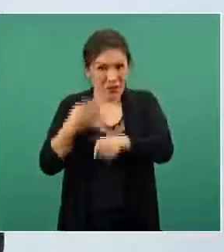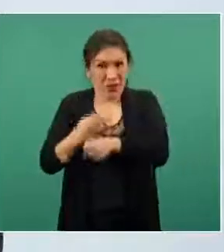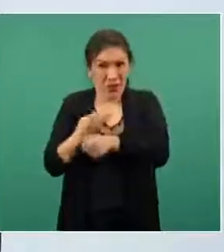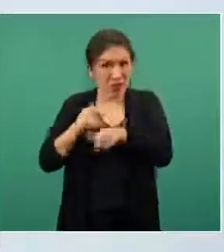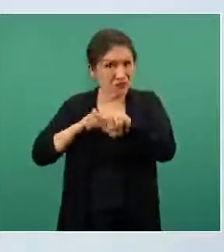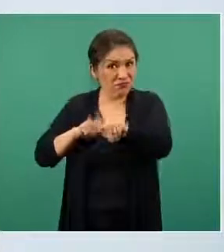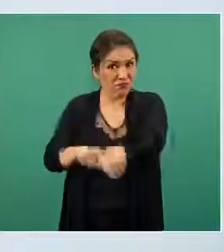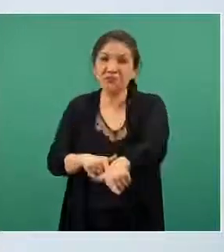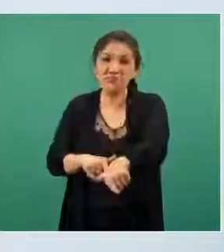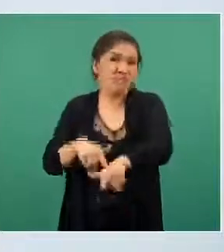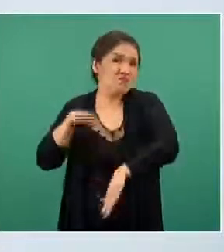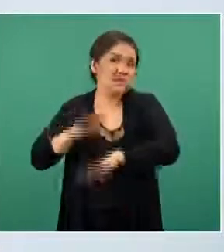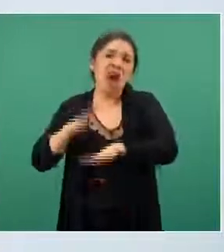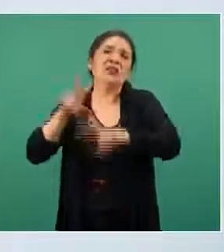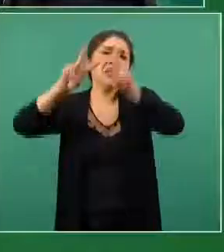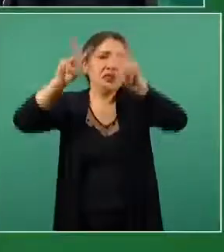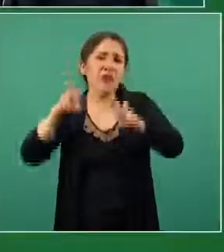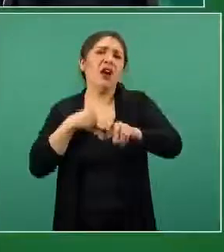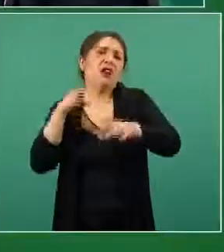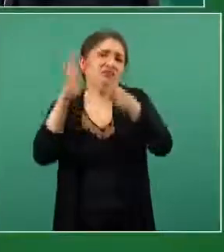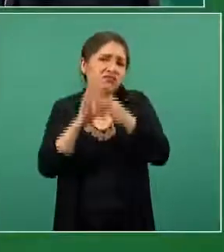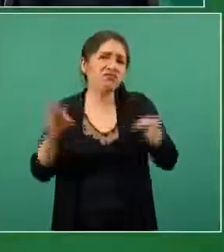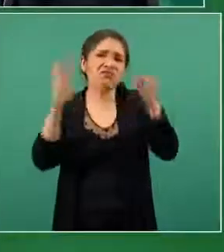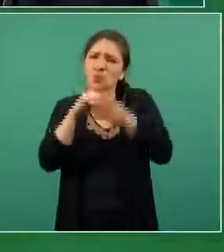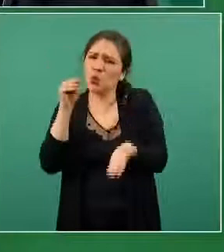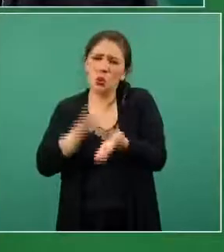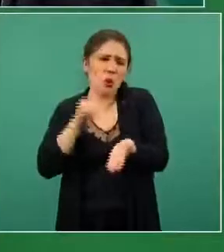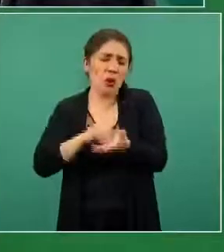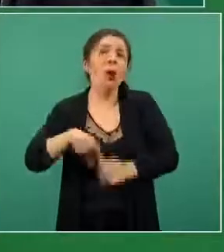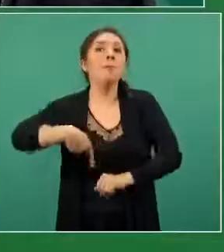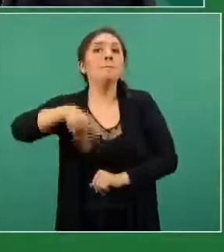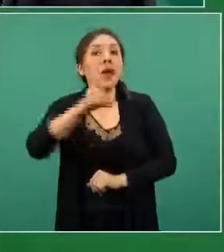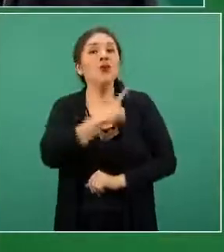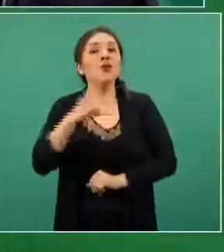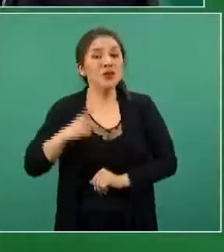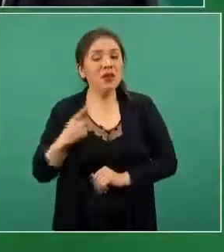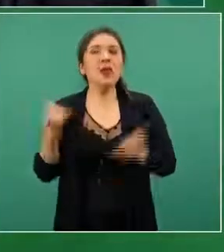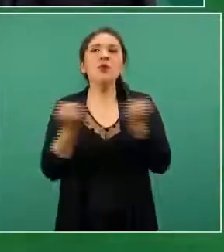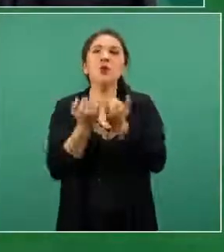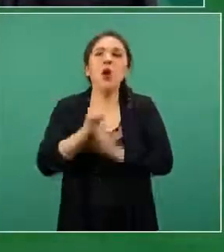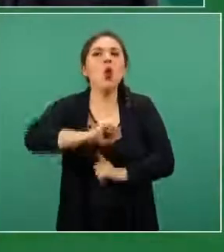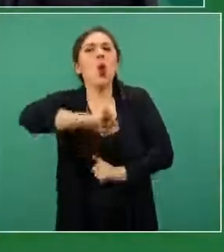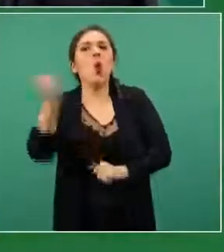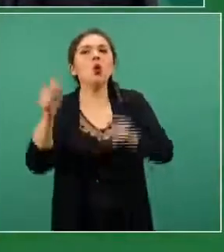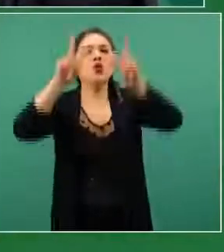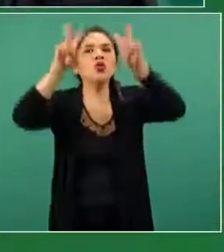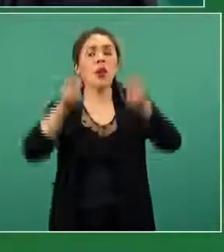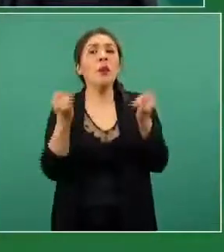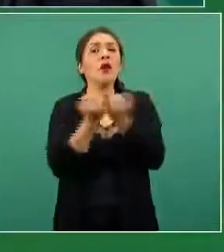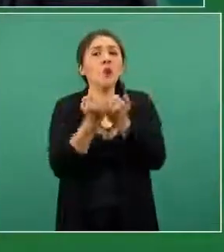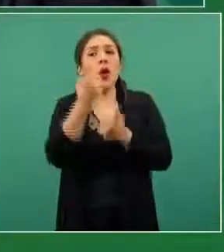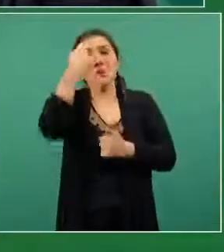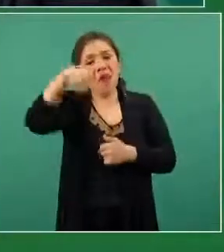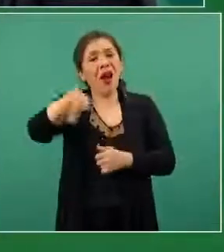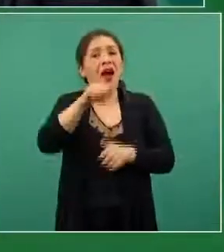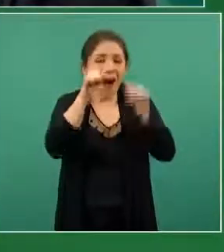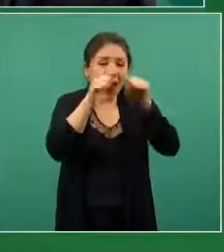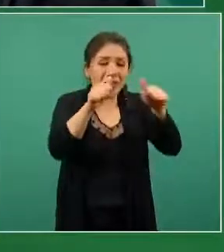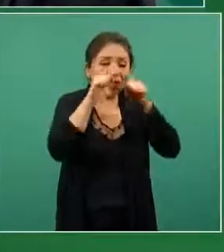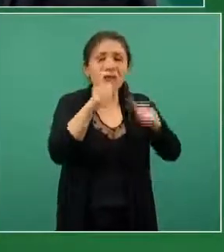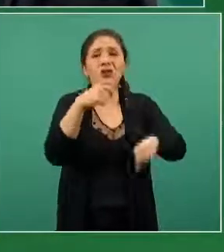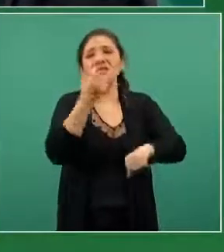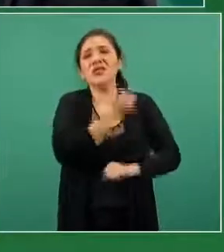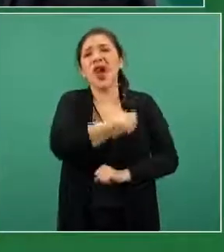seguir abordando estos temas, evidentemente, pero también vamos a tener que tomar otros temas que también afectan la salud poblacional, como las